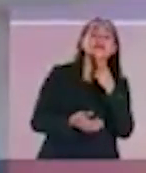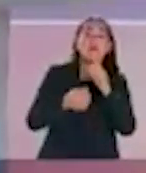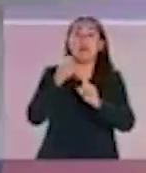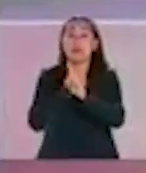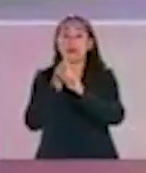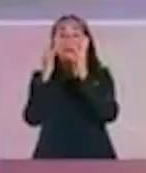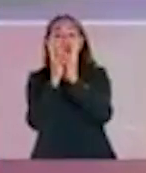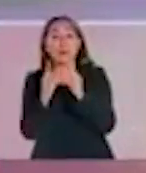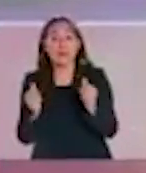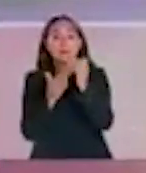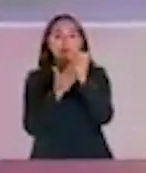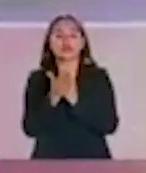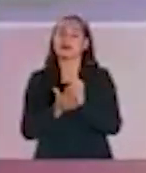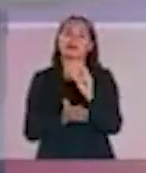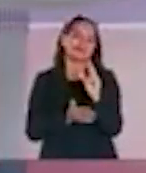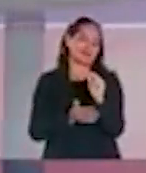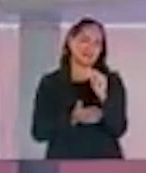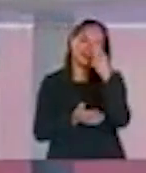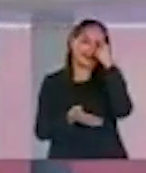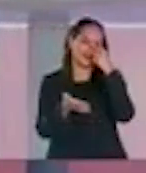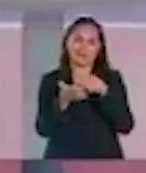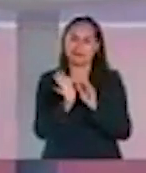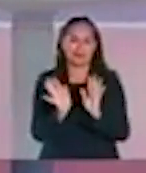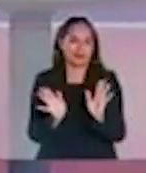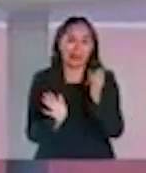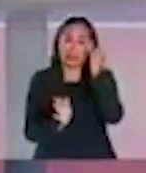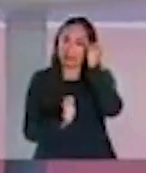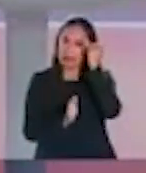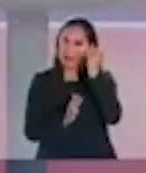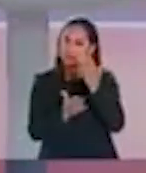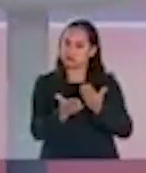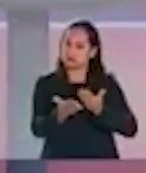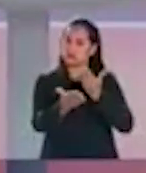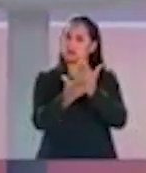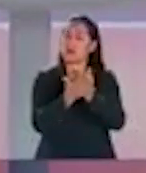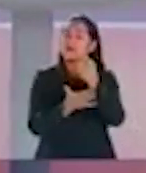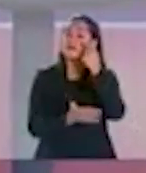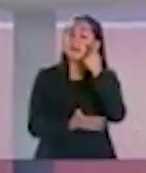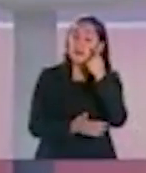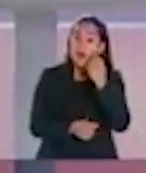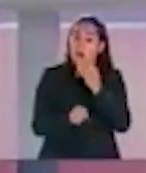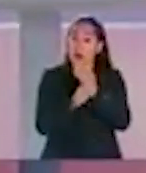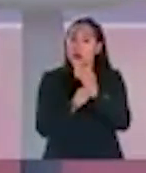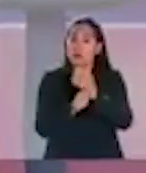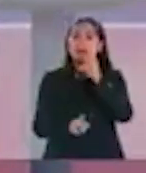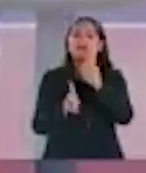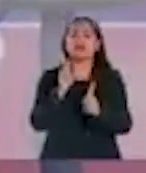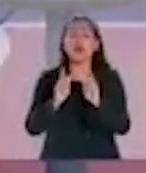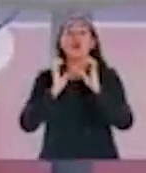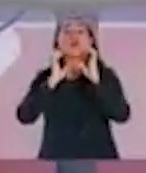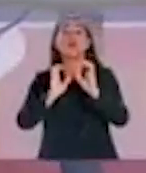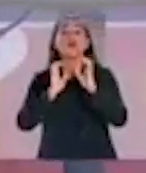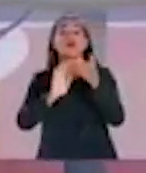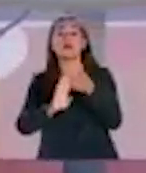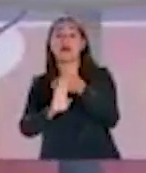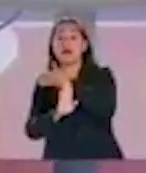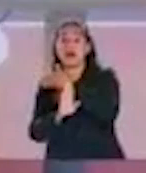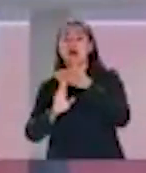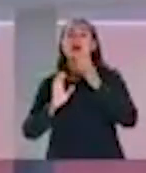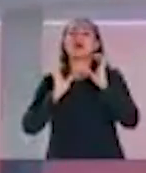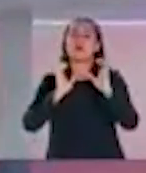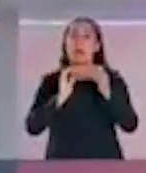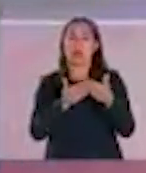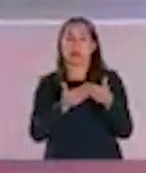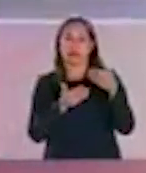y déjame poner un tema sobre la mesa porque aquí también hay que hablar de prevención estuve hace unos días en ciudad juárez